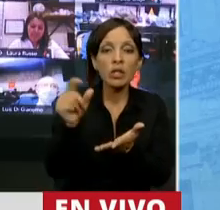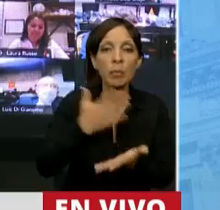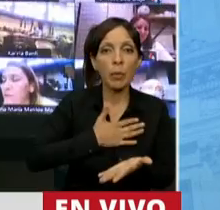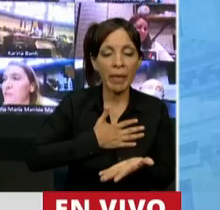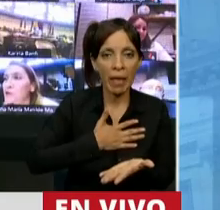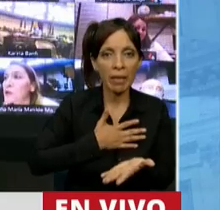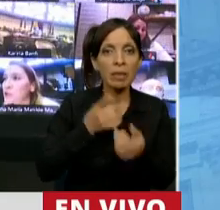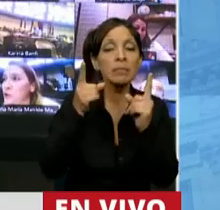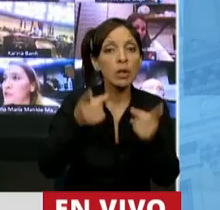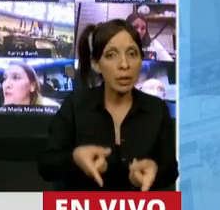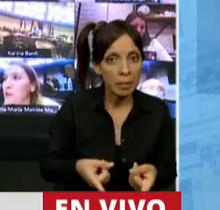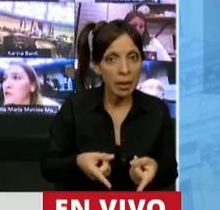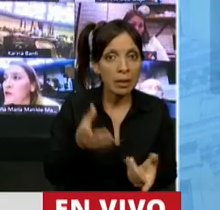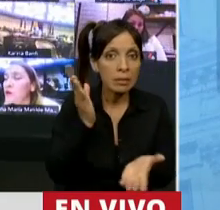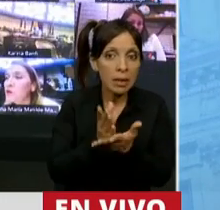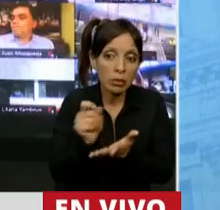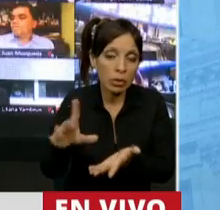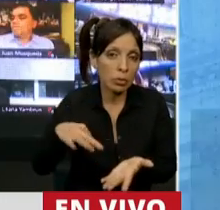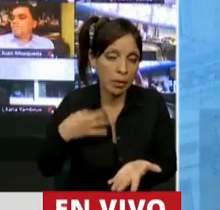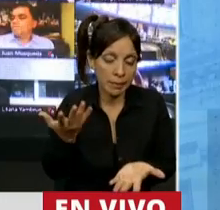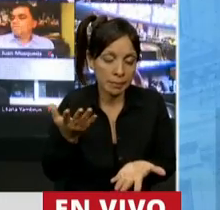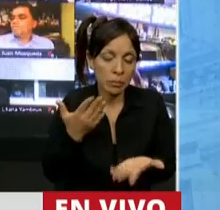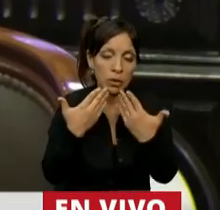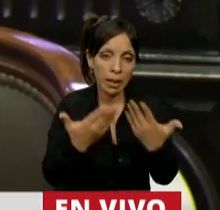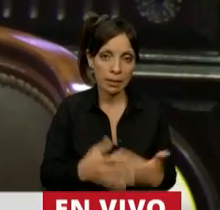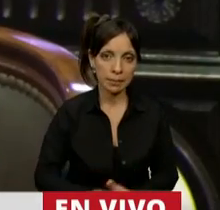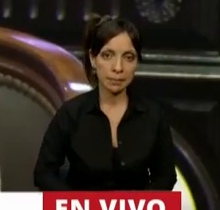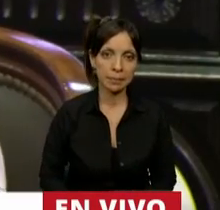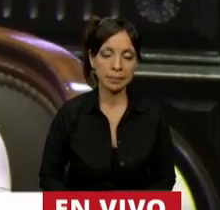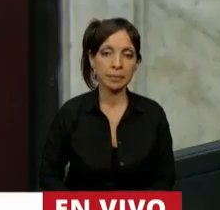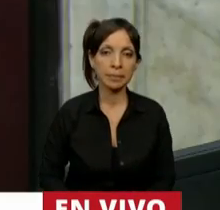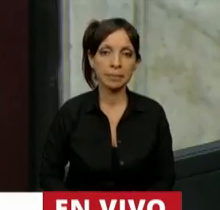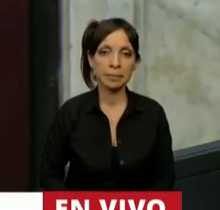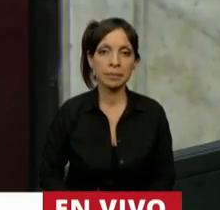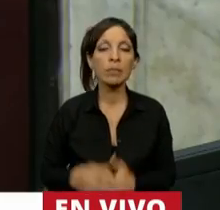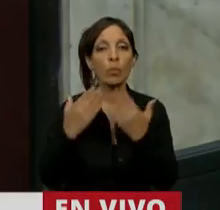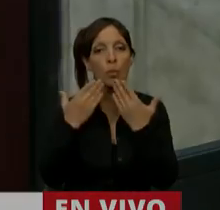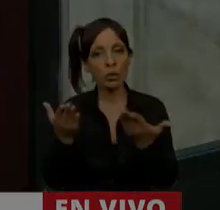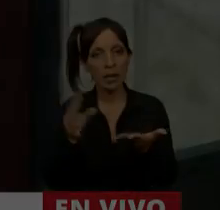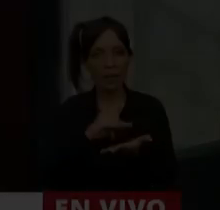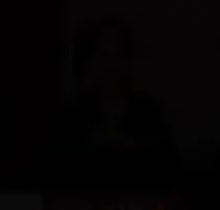todo en este momento, su propia integridad. Muchísimas gracias. Muchas gracias, diputada Madsen.